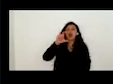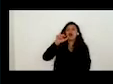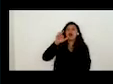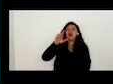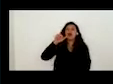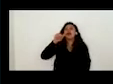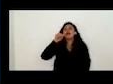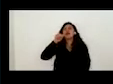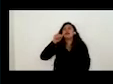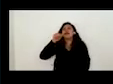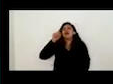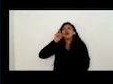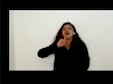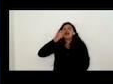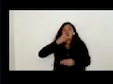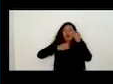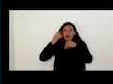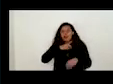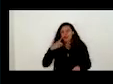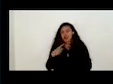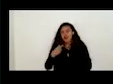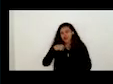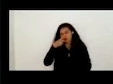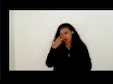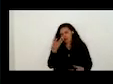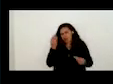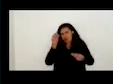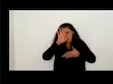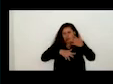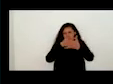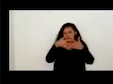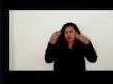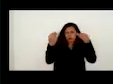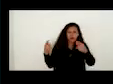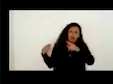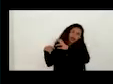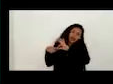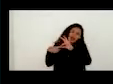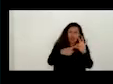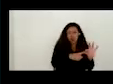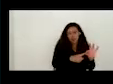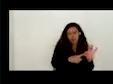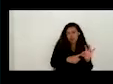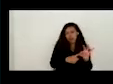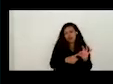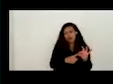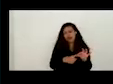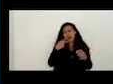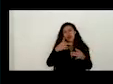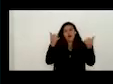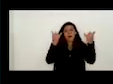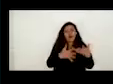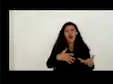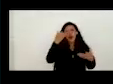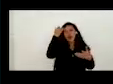aportar aproximadamente. Para esto les menciono, hay muchas tablas, hay muchas guías, las cuales pueden ir de acuerdo al peso, la